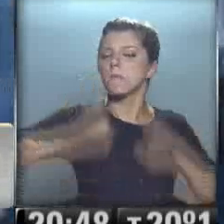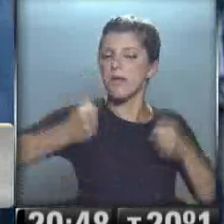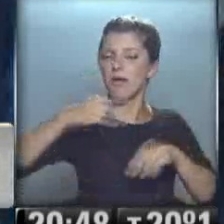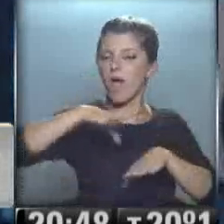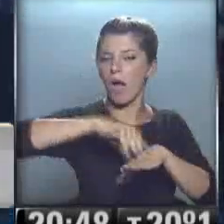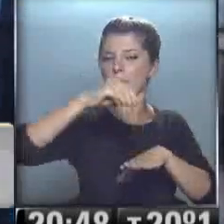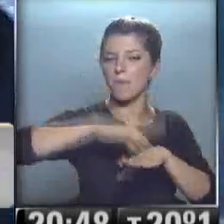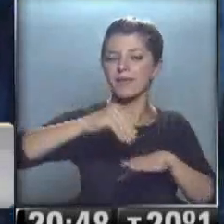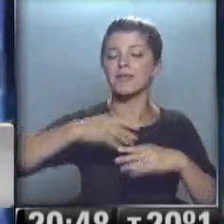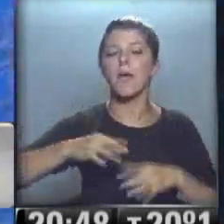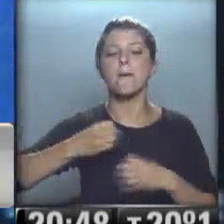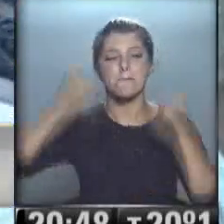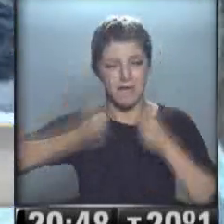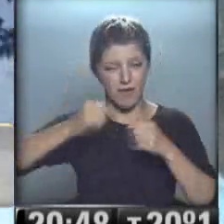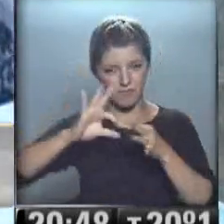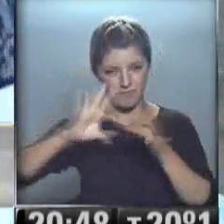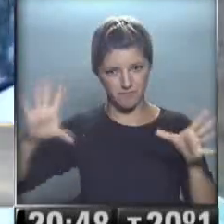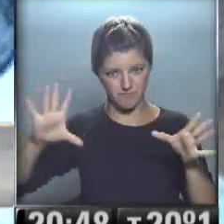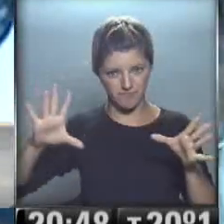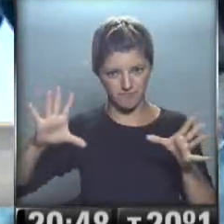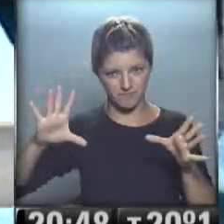y viva la democracia!